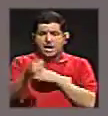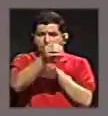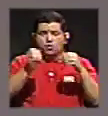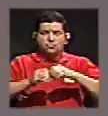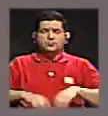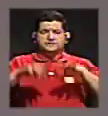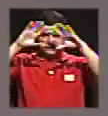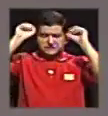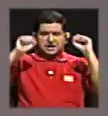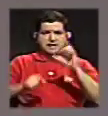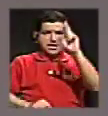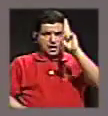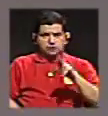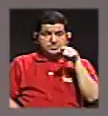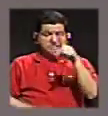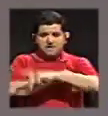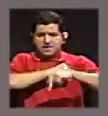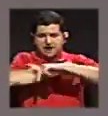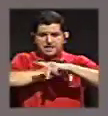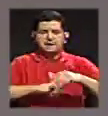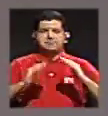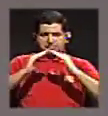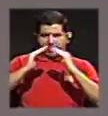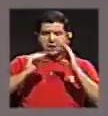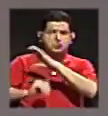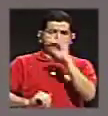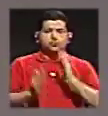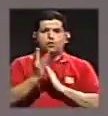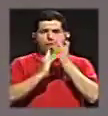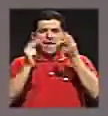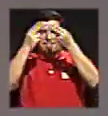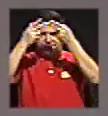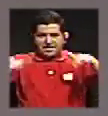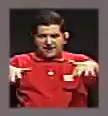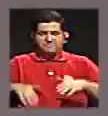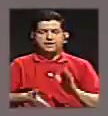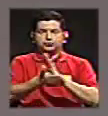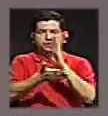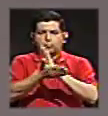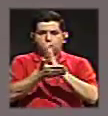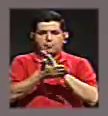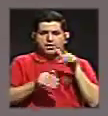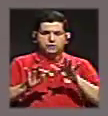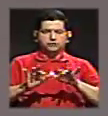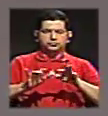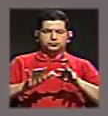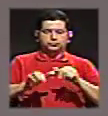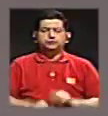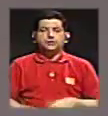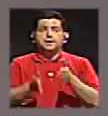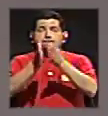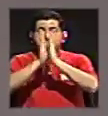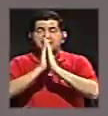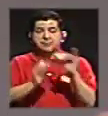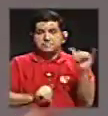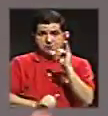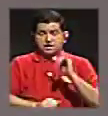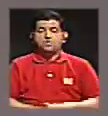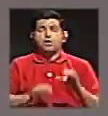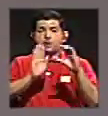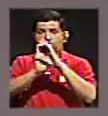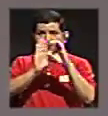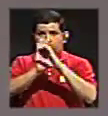de Costa Rica en el país en el que estuvieran o vía web llenando un formulario en el que se les pedía además